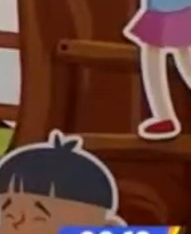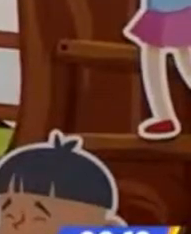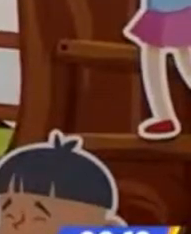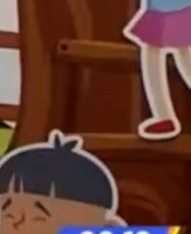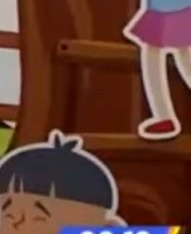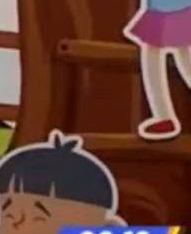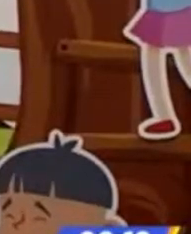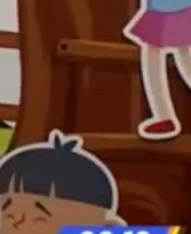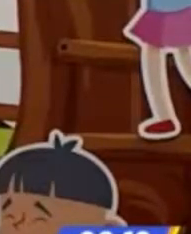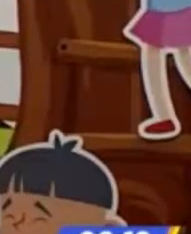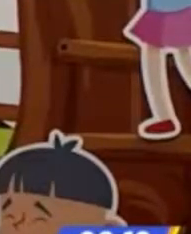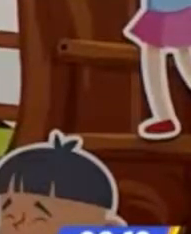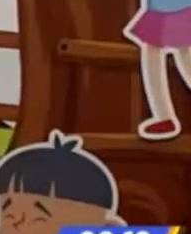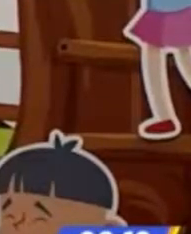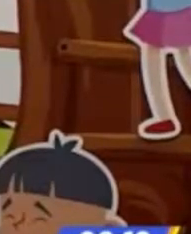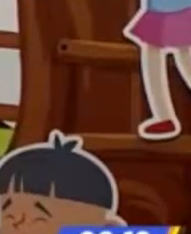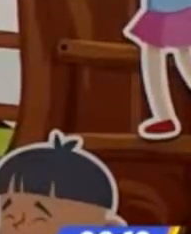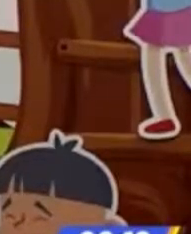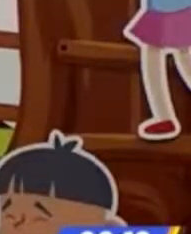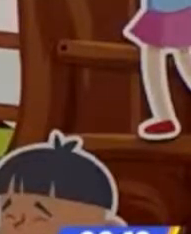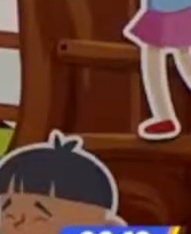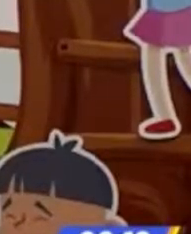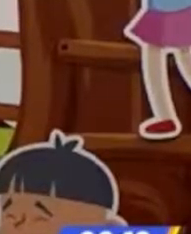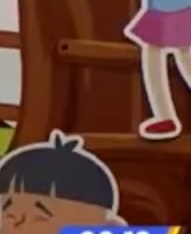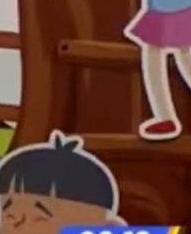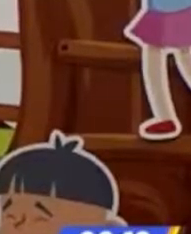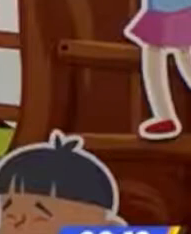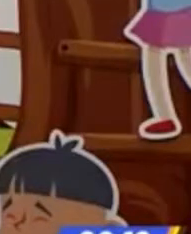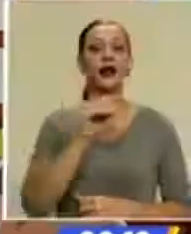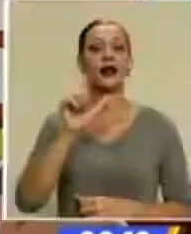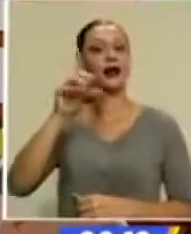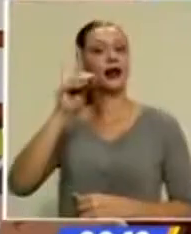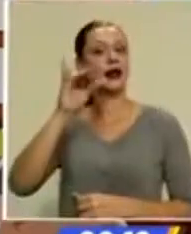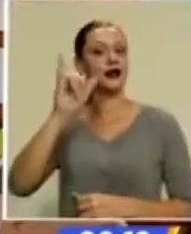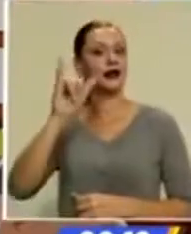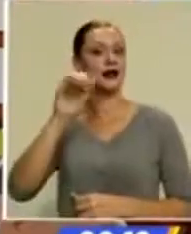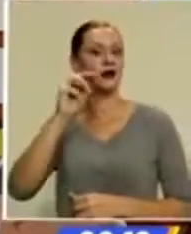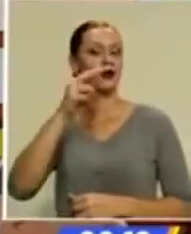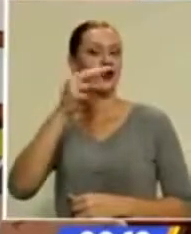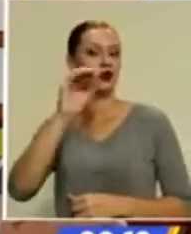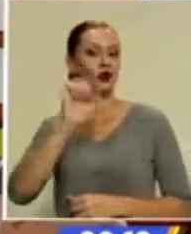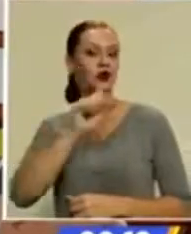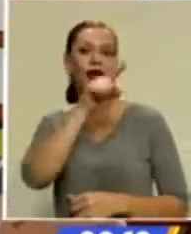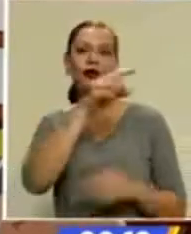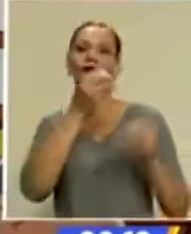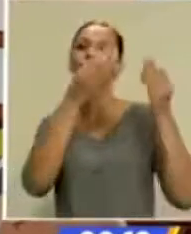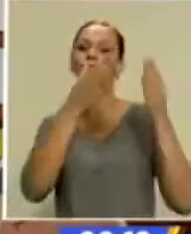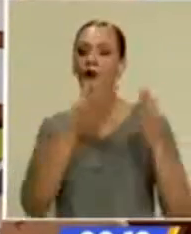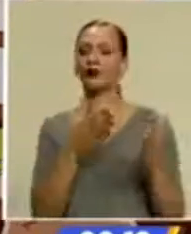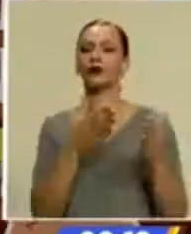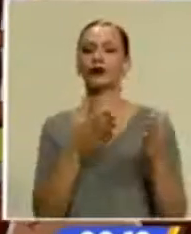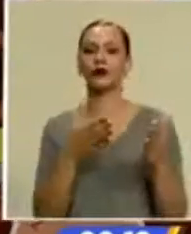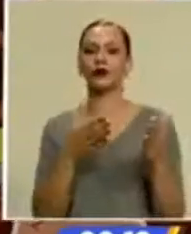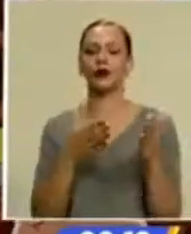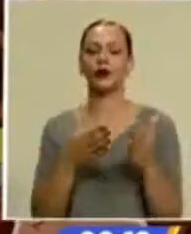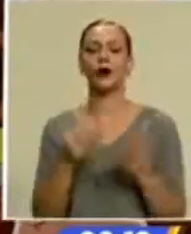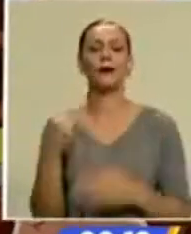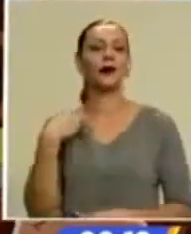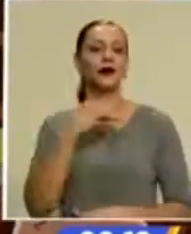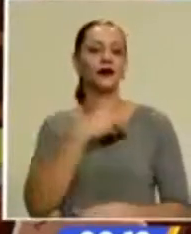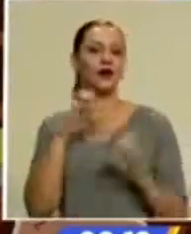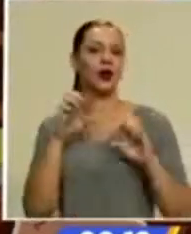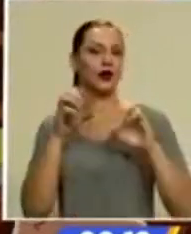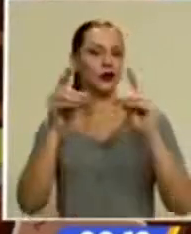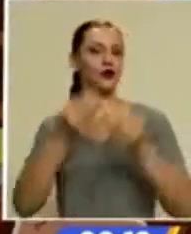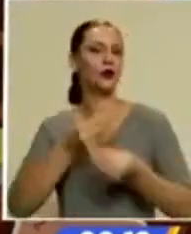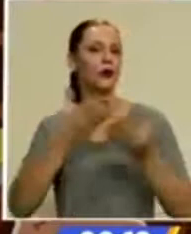8751-1313 es nuestro número de WhatsApp. Y Lady Muñoz, que es la docente del Ministerio de